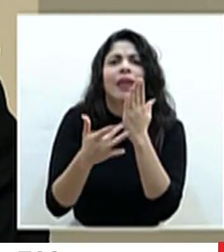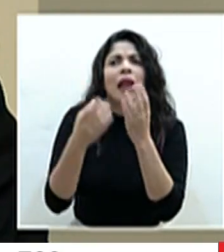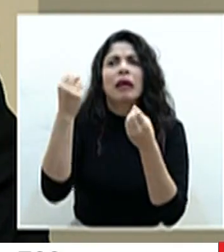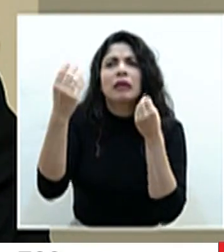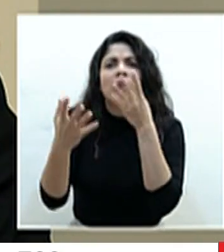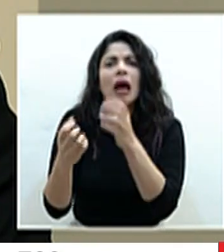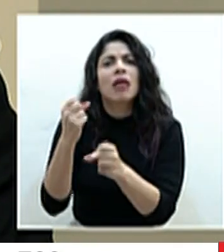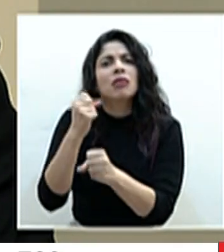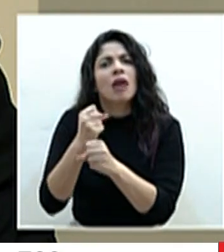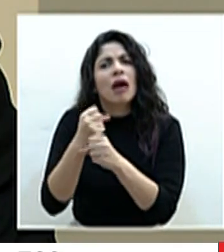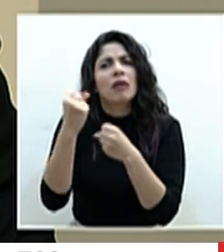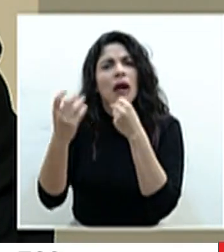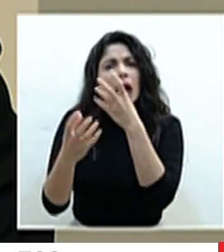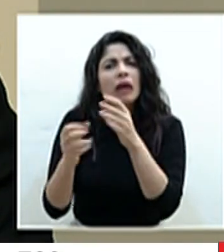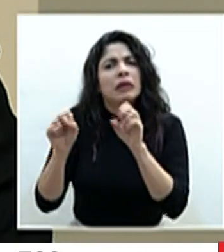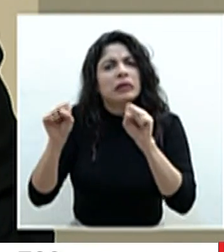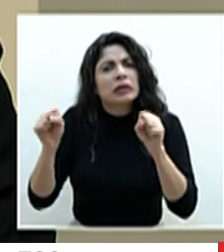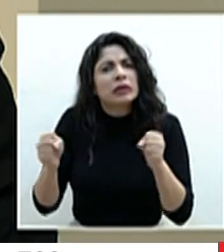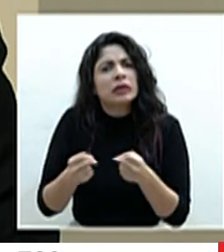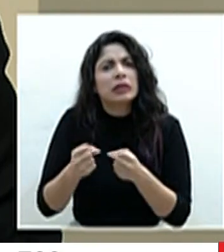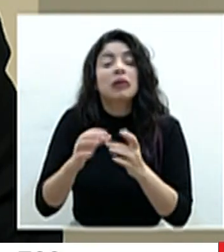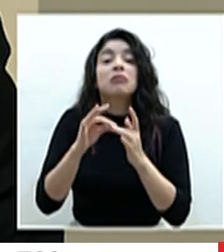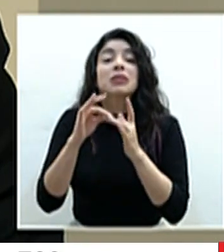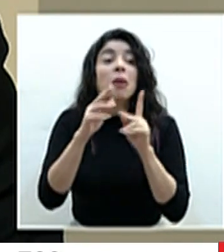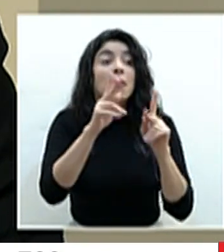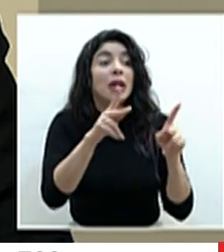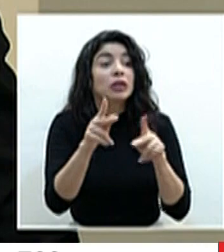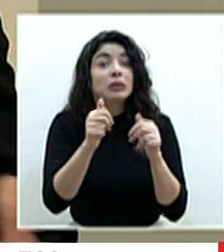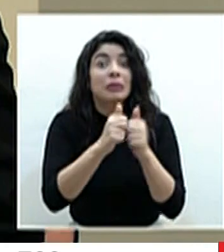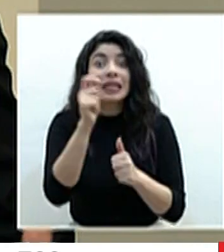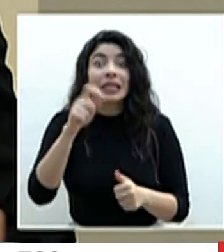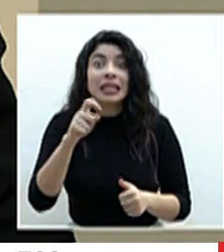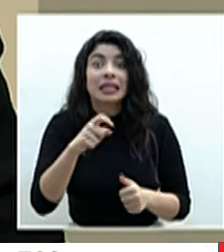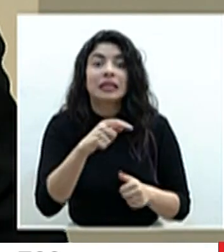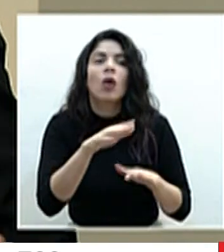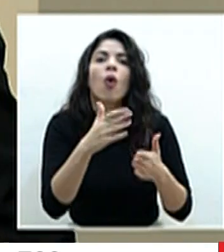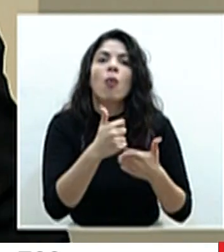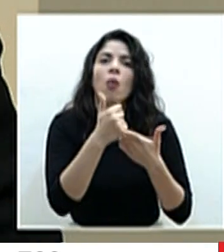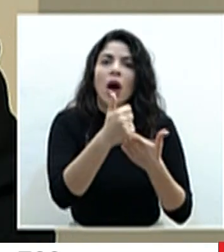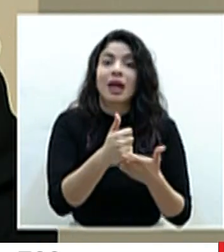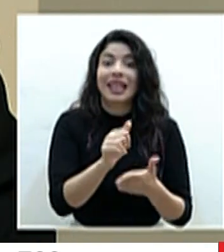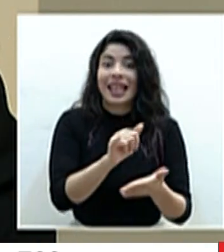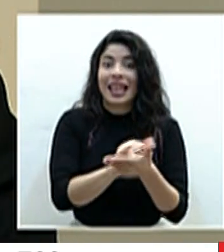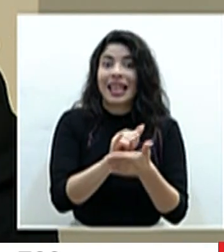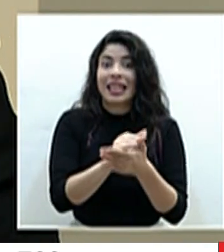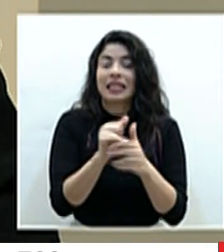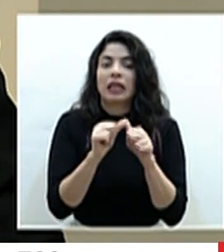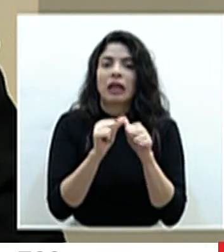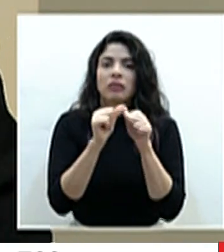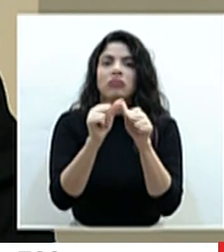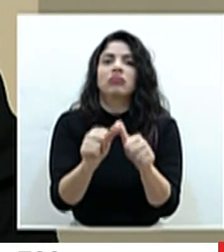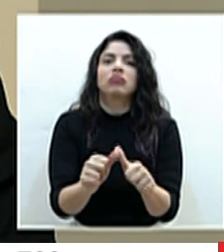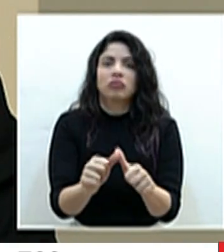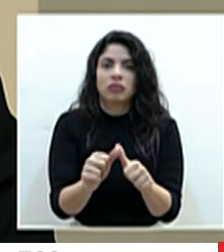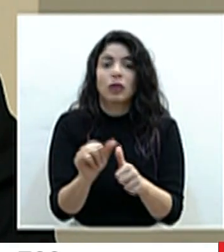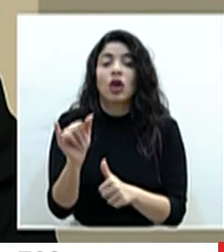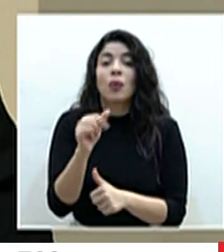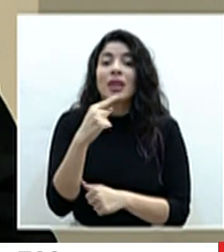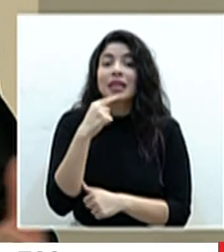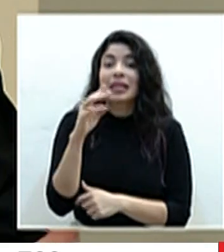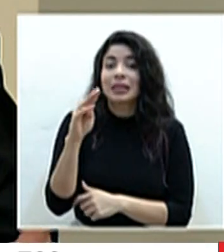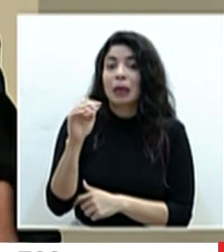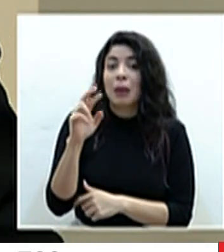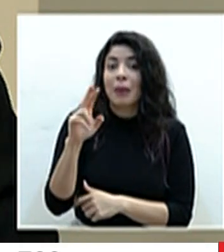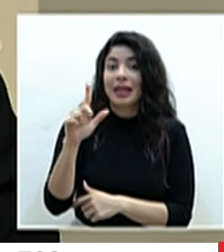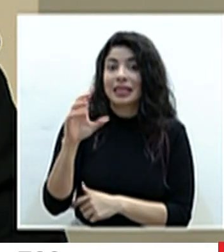con austeridad y sobre todo ayudar a los que más necesitan. Esa seguirá siendo la línea. Lo que dice don Marcelo,